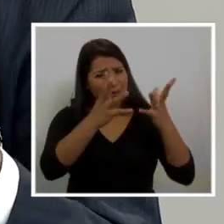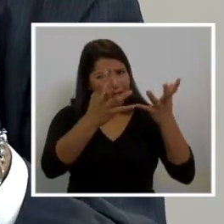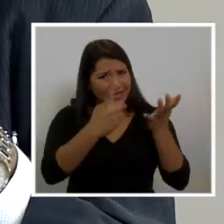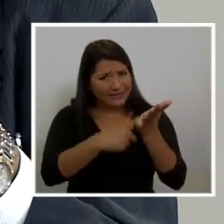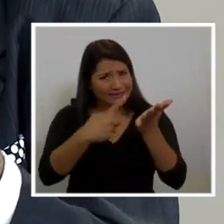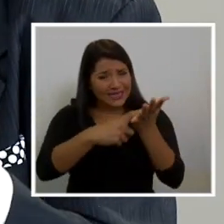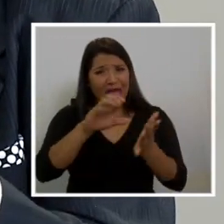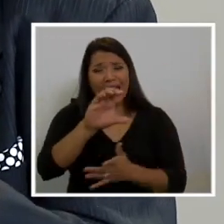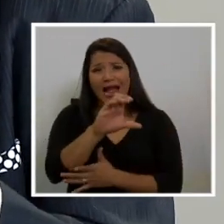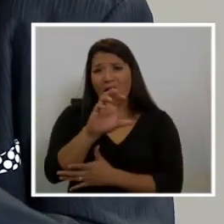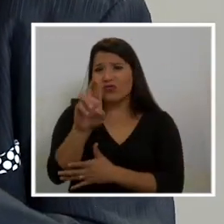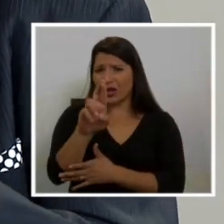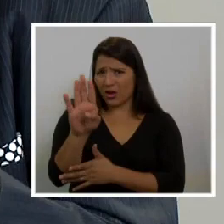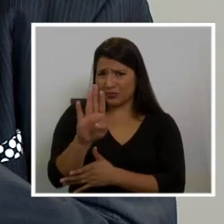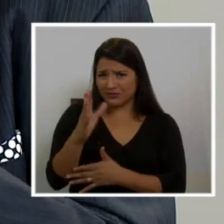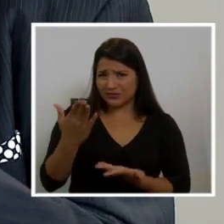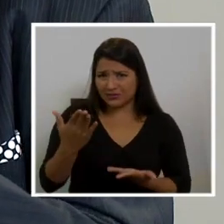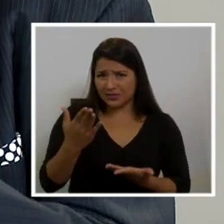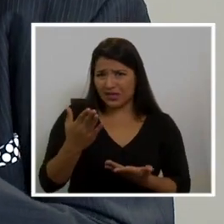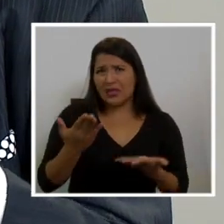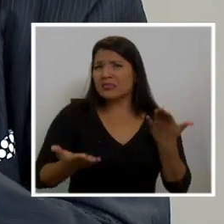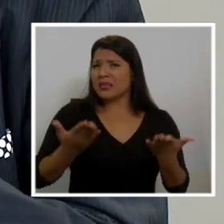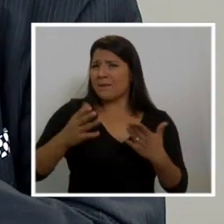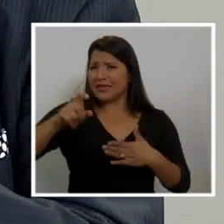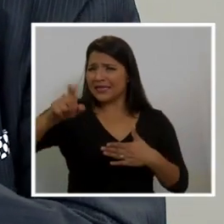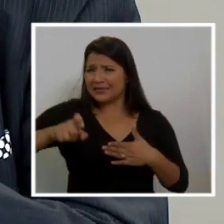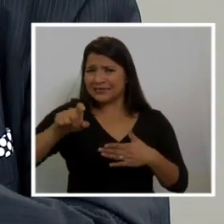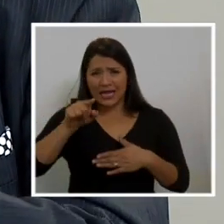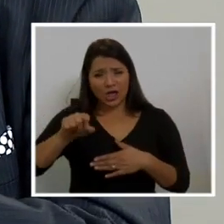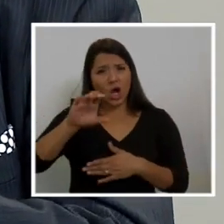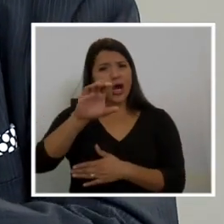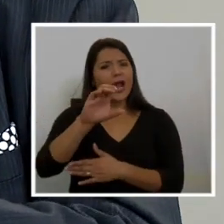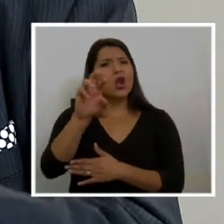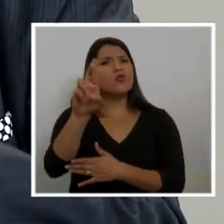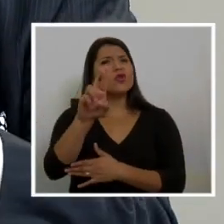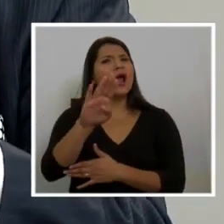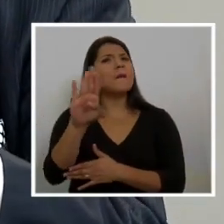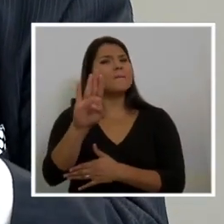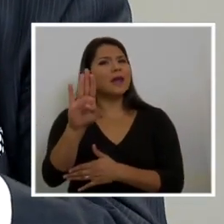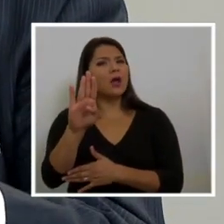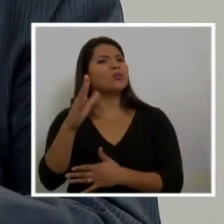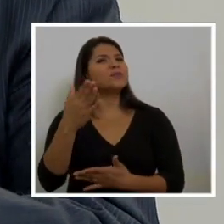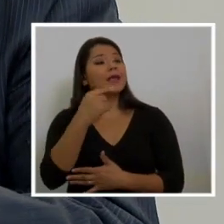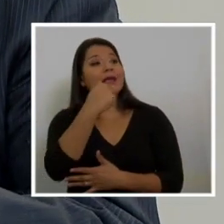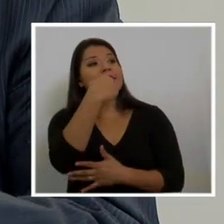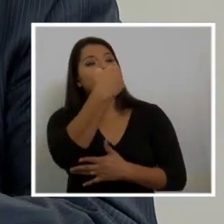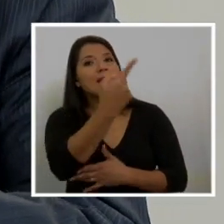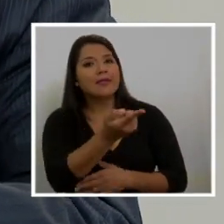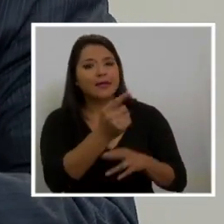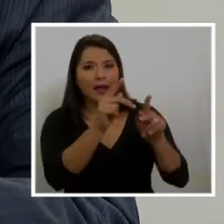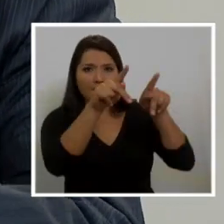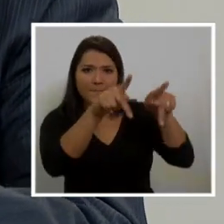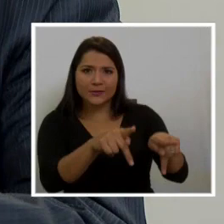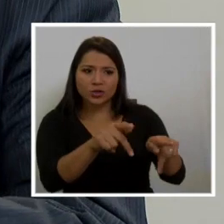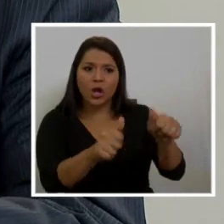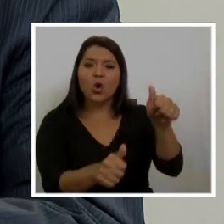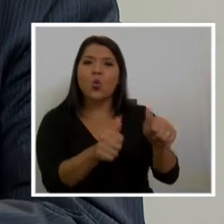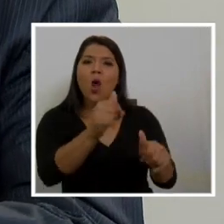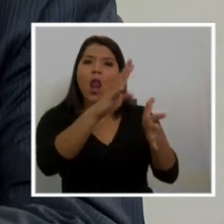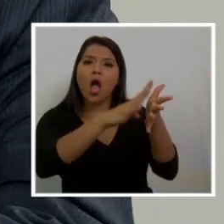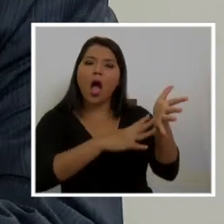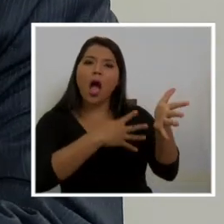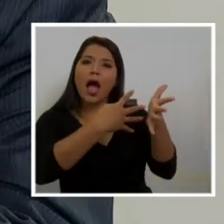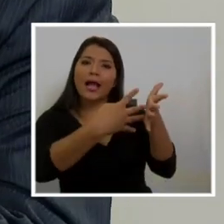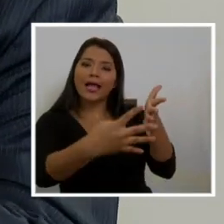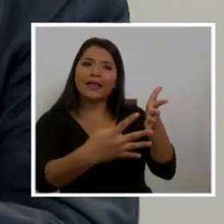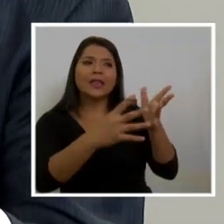¿Será necesaria que Carlos Ricardo Benavides, como ha dicho Erwin Macís, le diga a los ciudadanos cuál es la agenda que tienen con